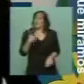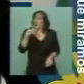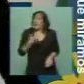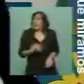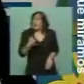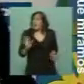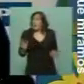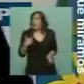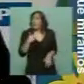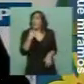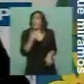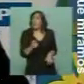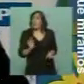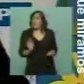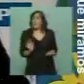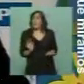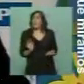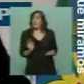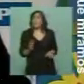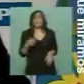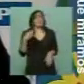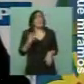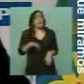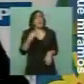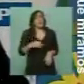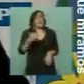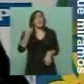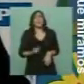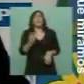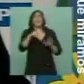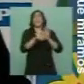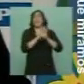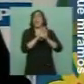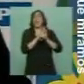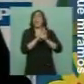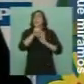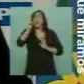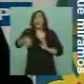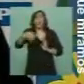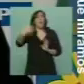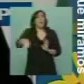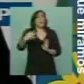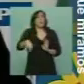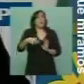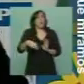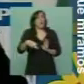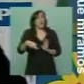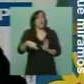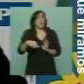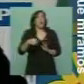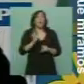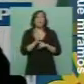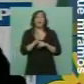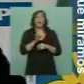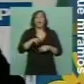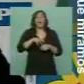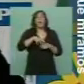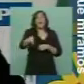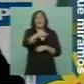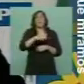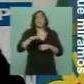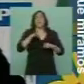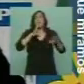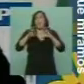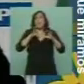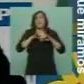verdad deberíamos debería haber una ley que obligara porque si son el cuarto poder y